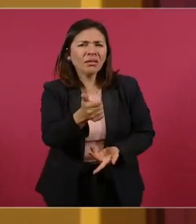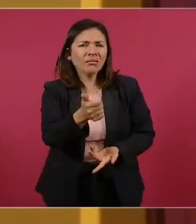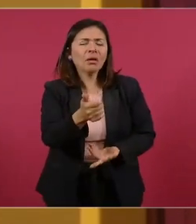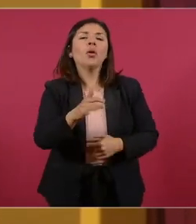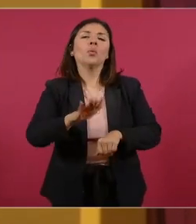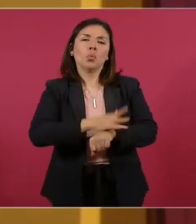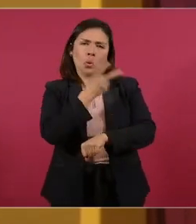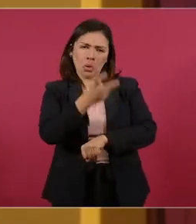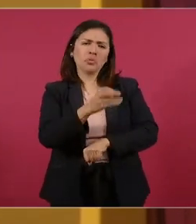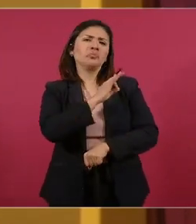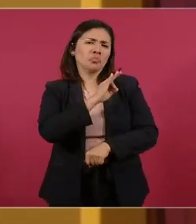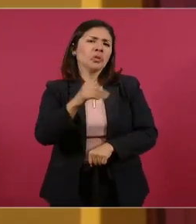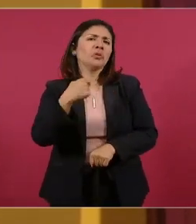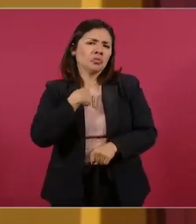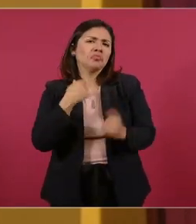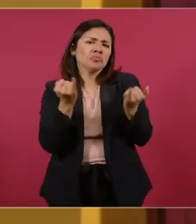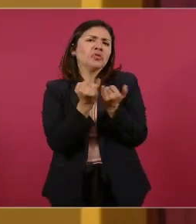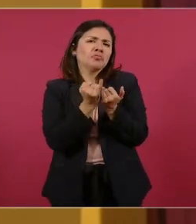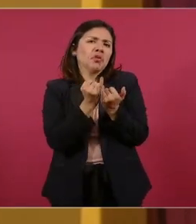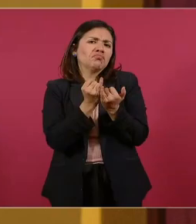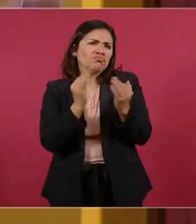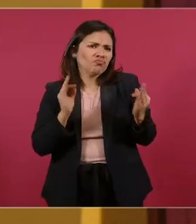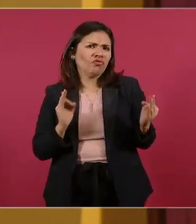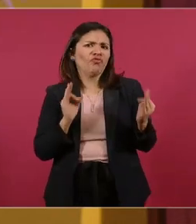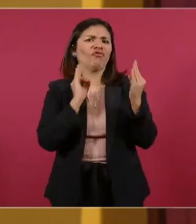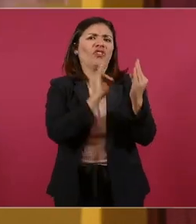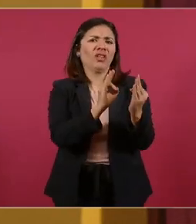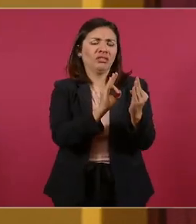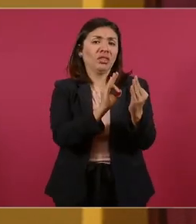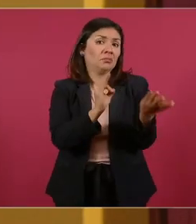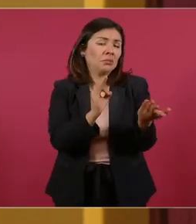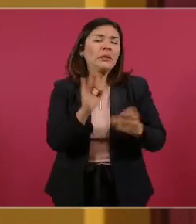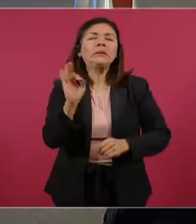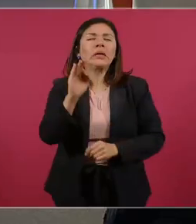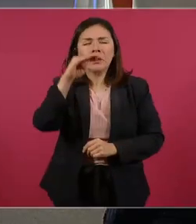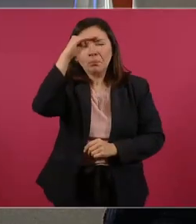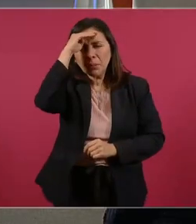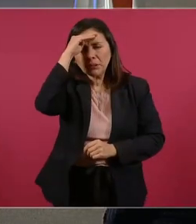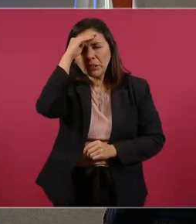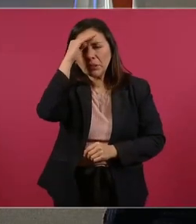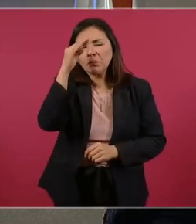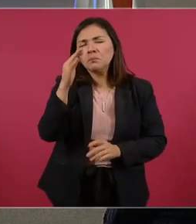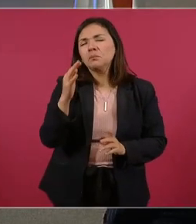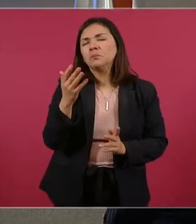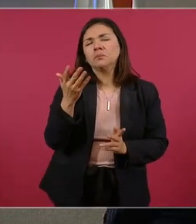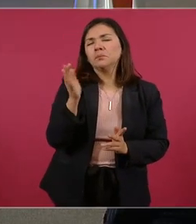podemos enfrentarlos. Porque imagínense que mañana